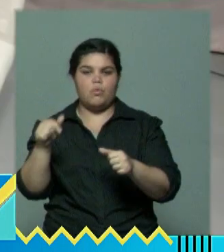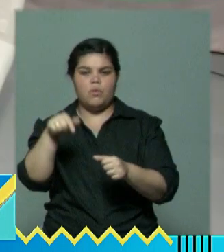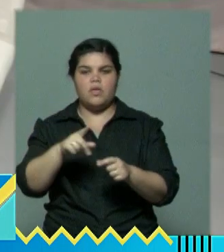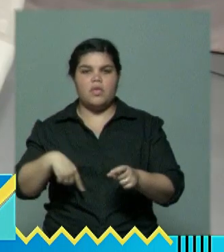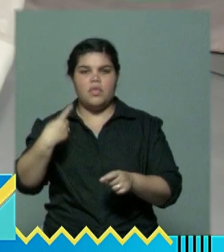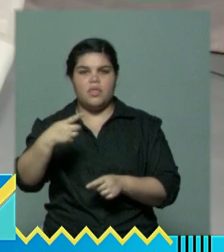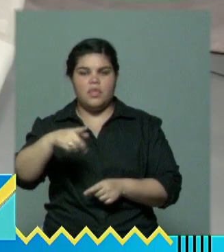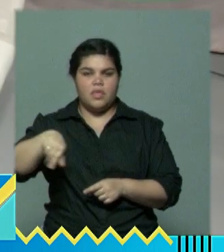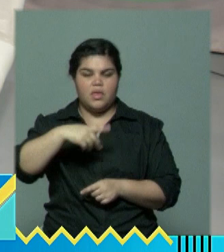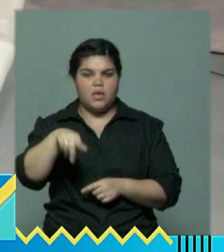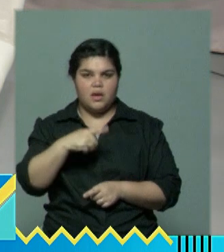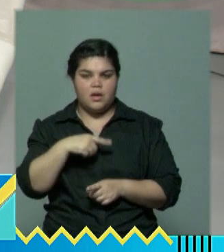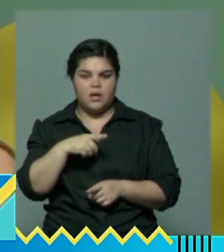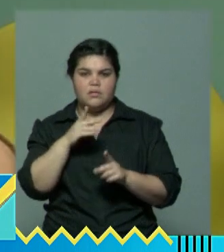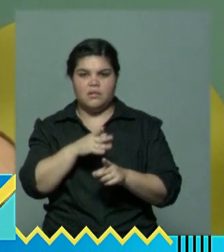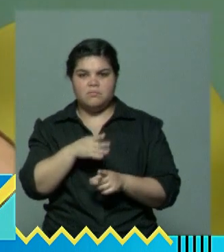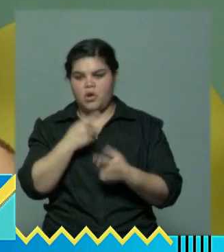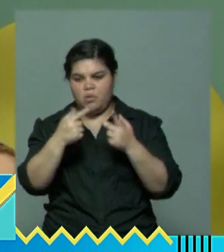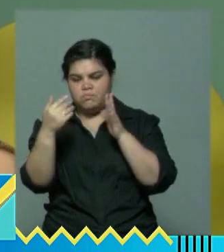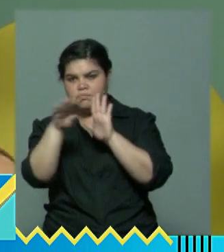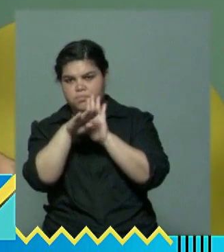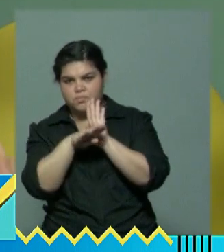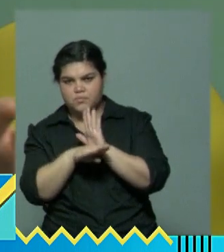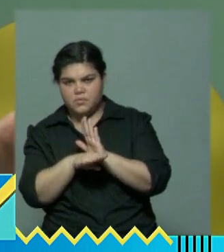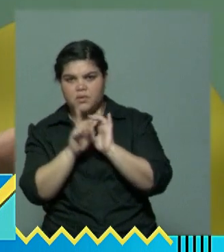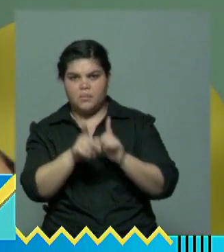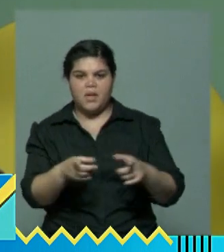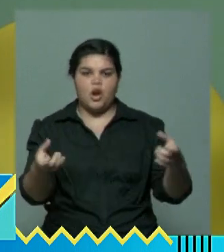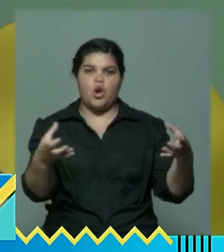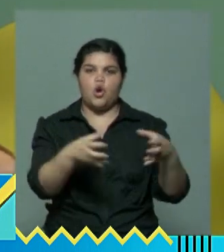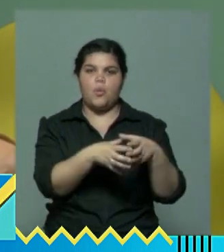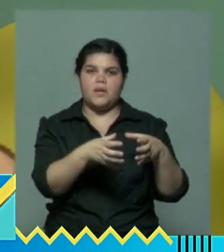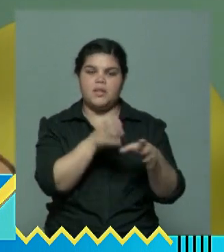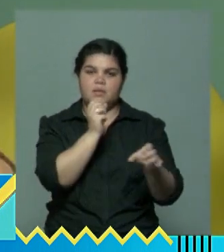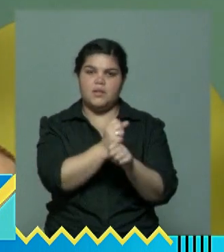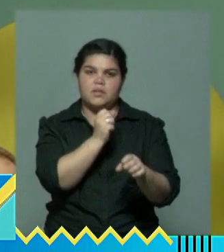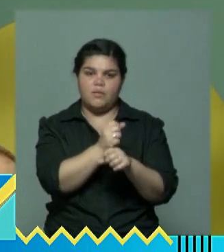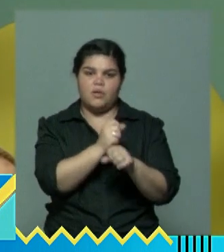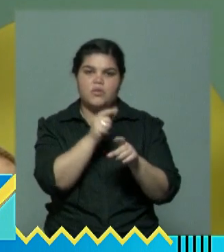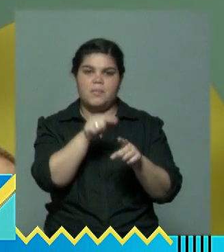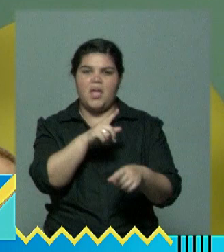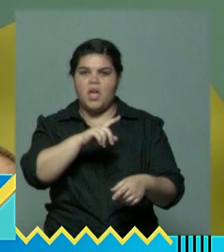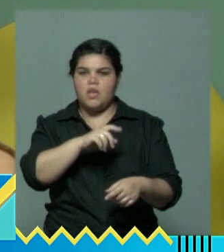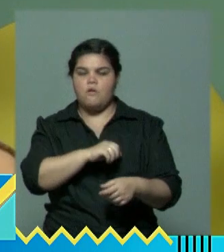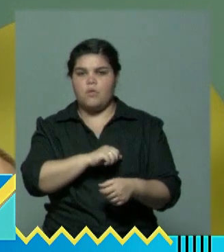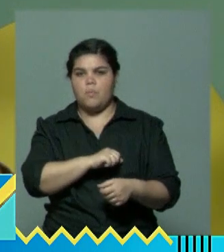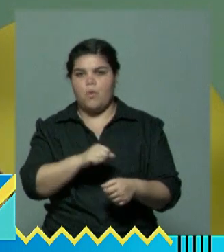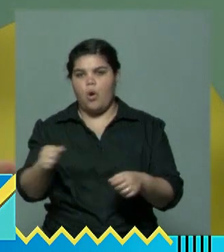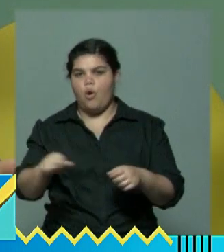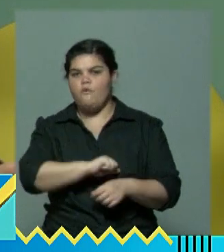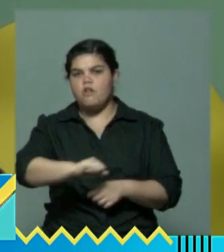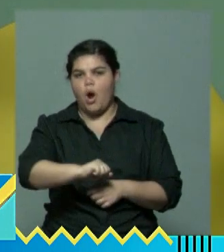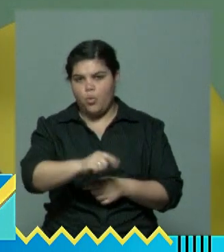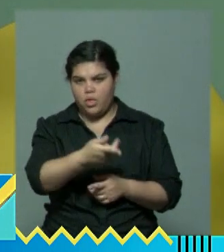Nosotros estamos persiguiendo más las cooperativas de trabajo en fraude. Y el fraude uno lo va a tratar de llevar por donde pueda.